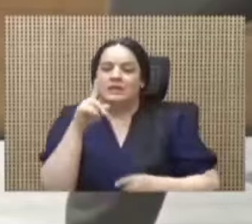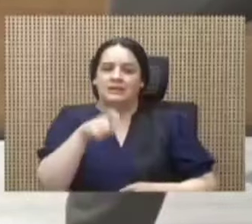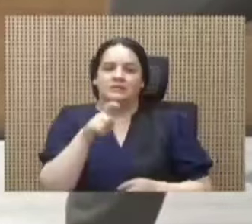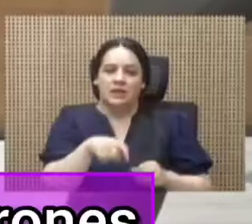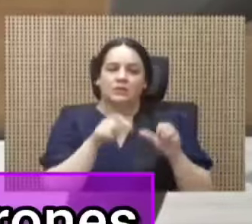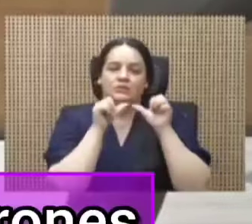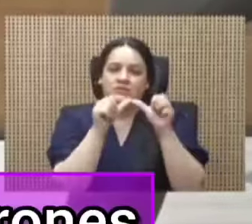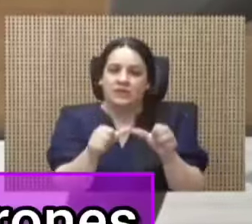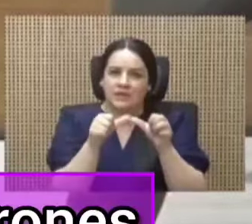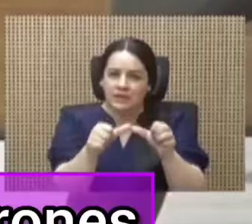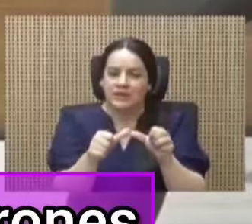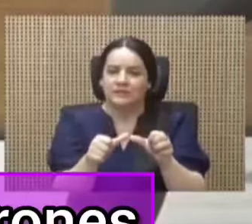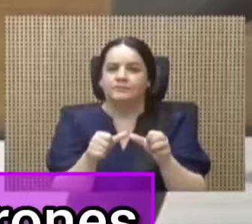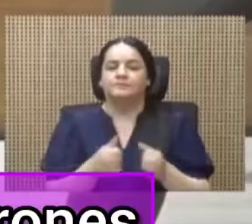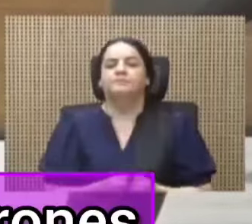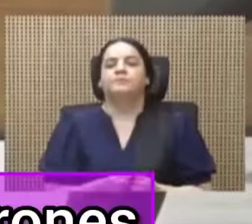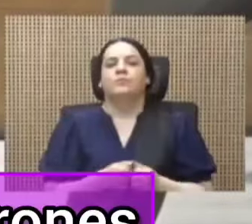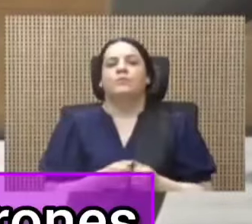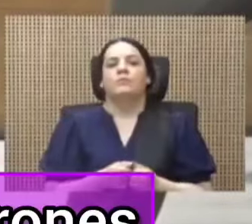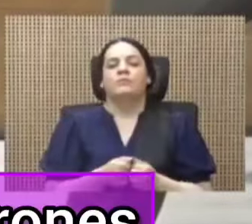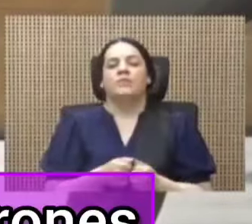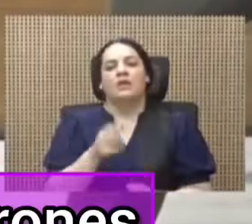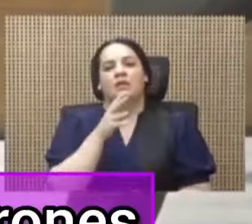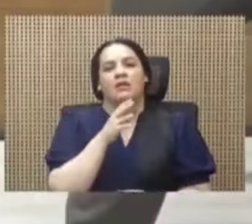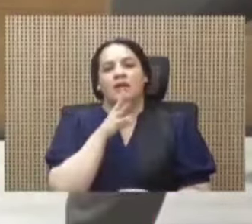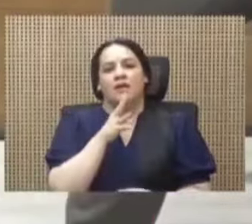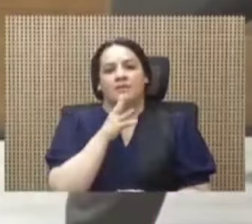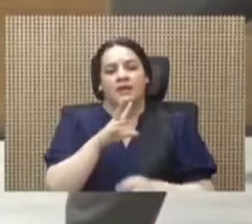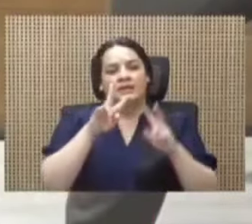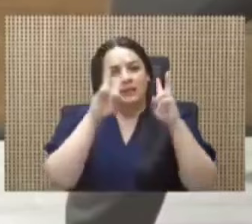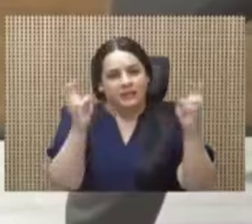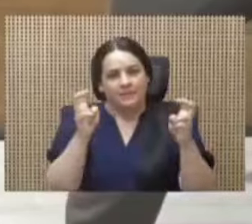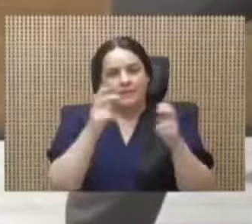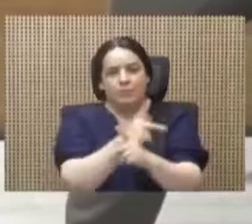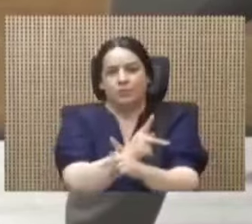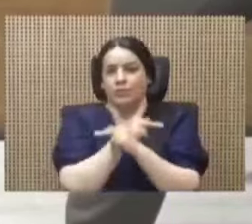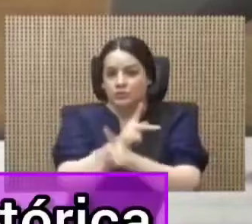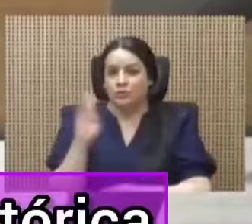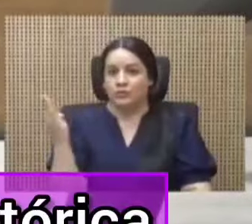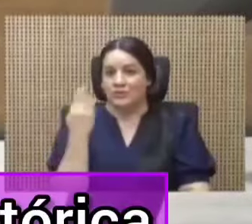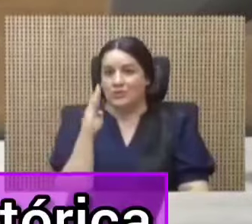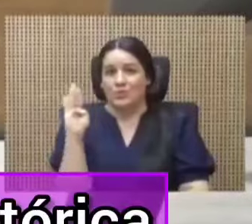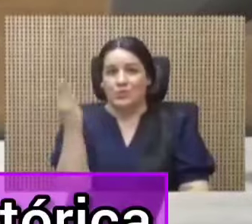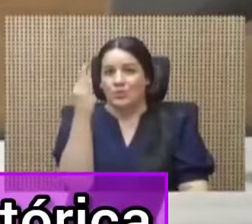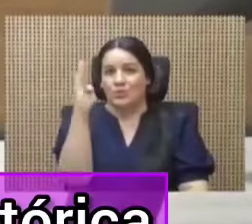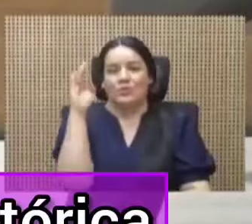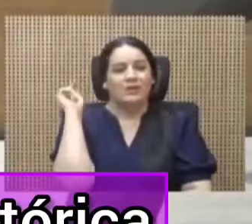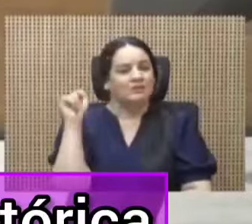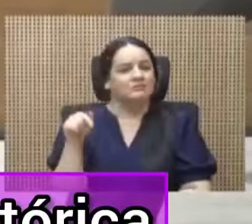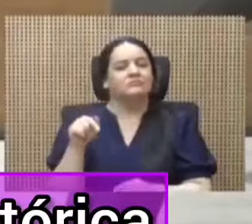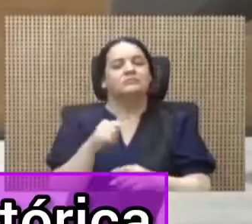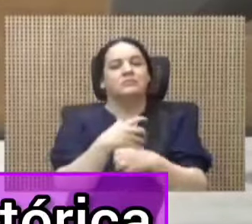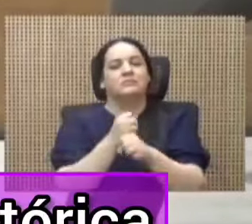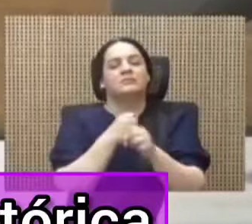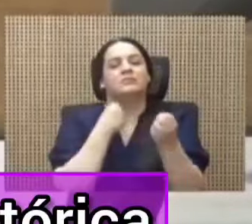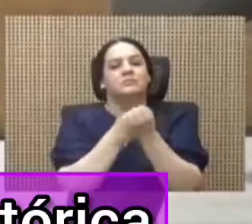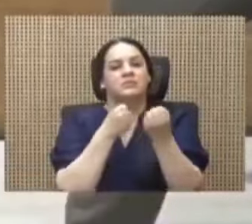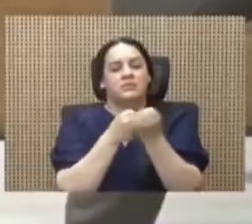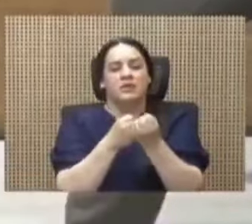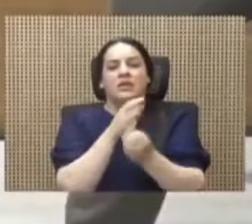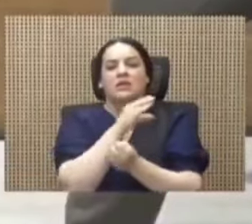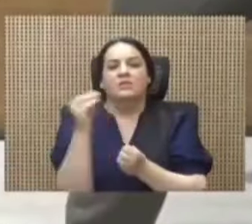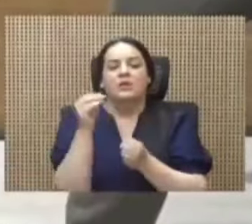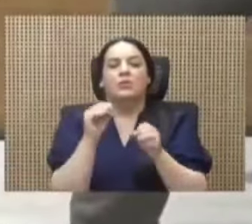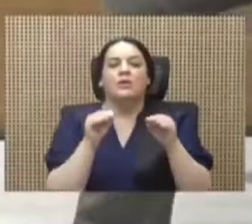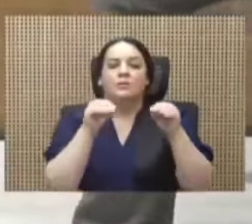hablar del tema de la protección de tiburones diputadas y diputados es hacer un respaldo de una posición histórica de